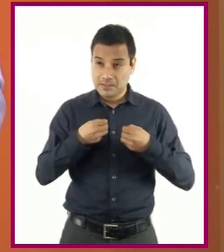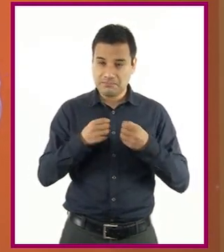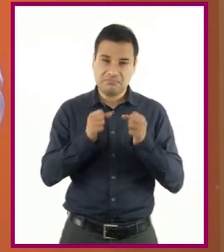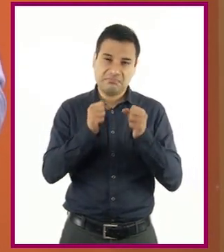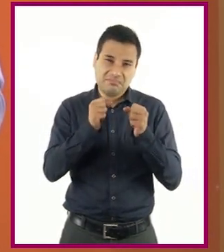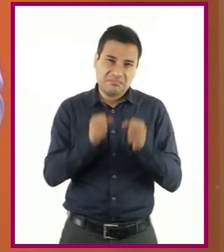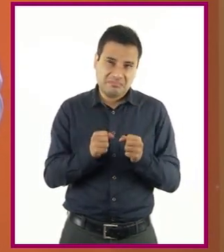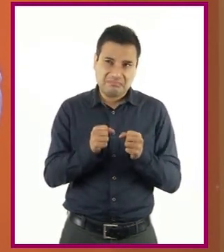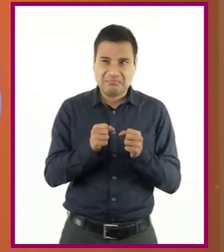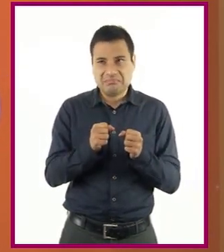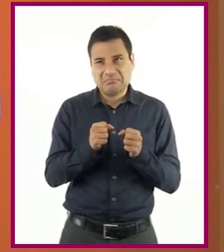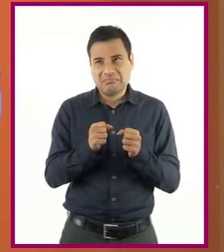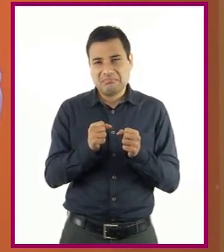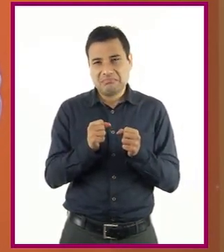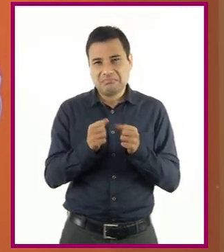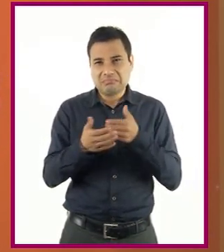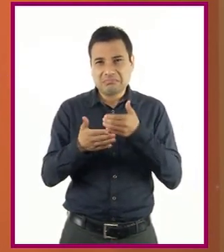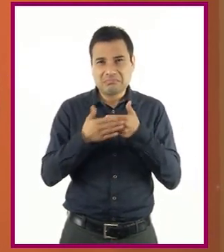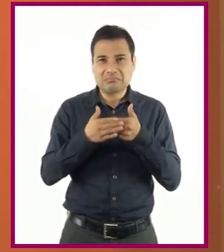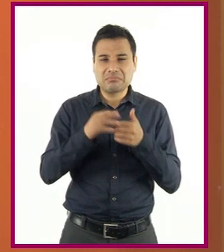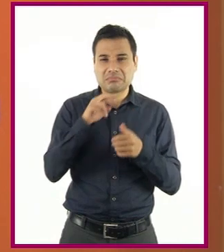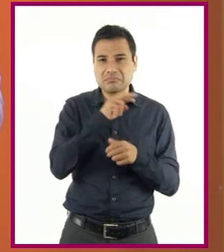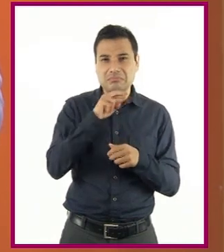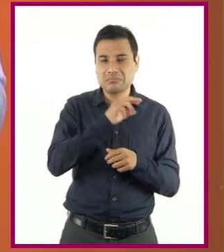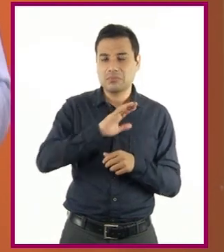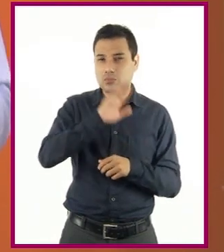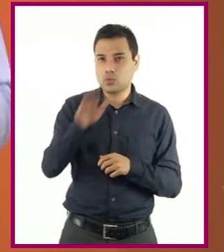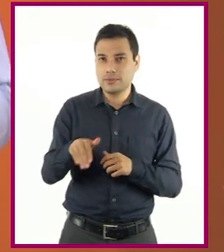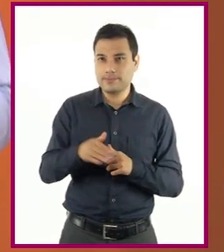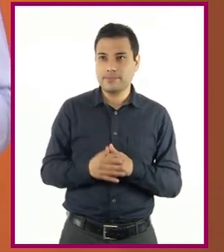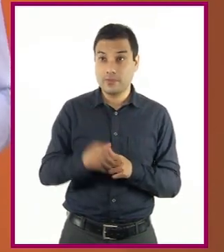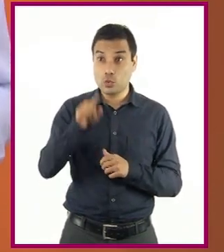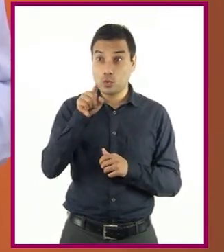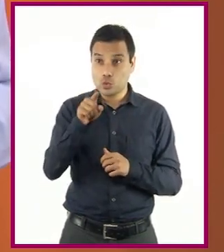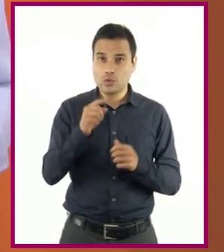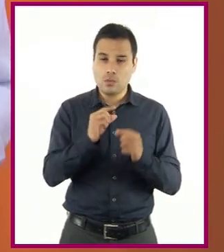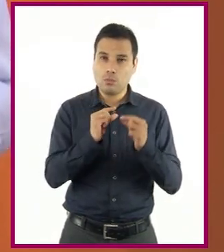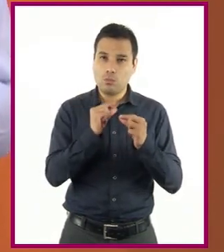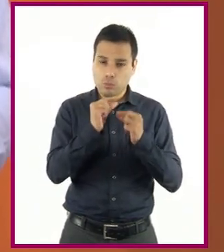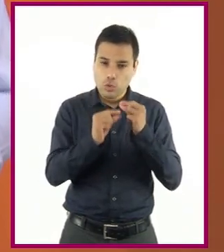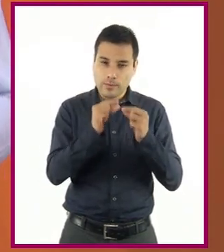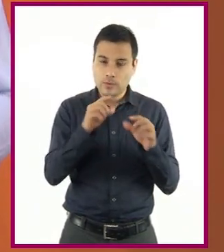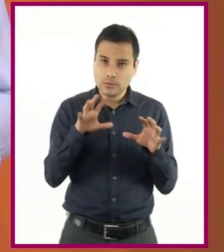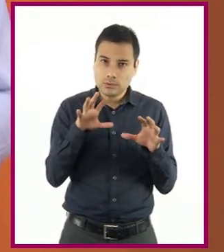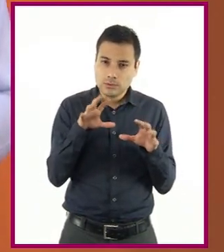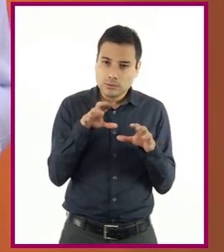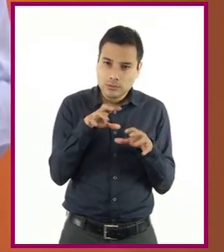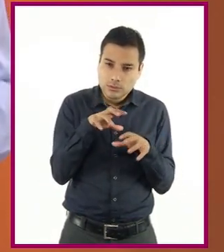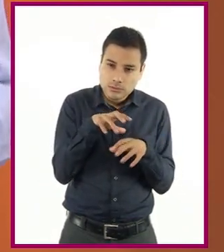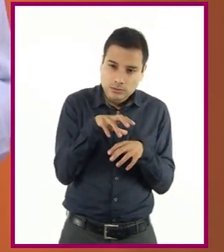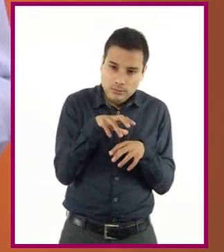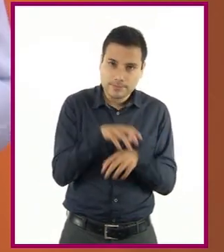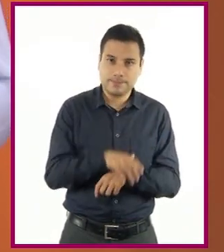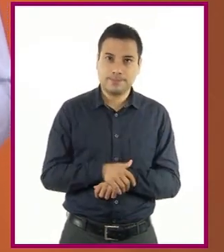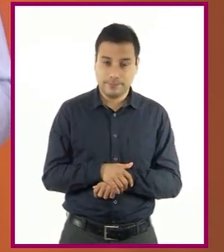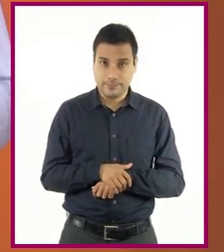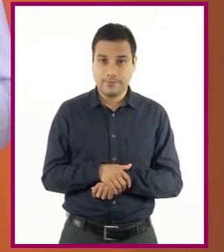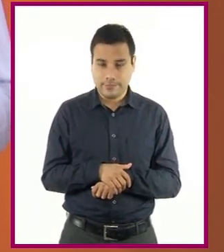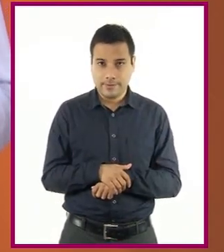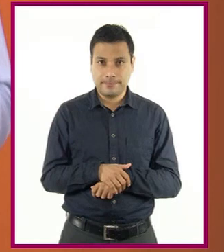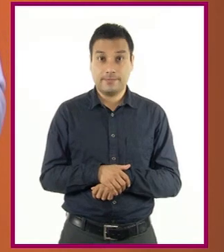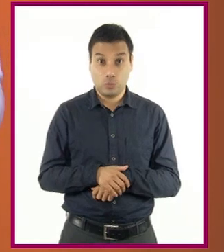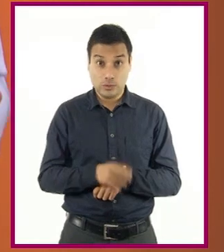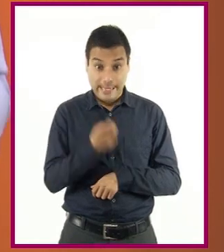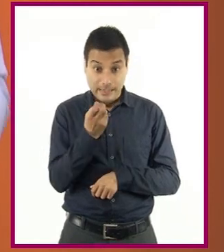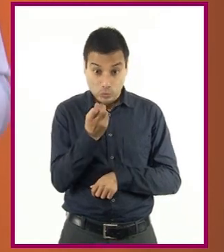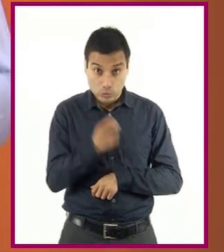alcanzaría un par de años, además de que la limitación de su movimiento aumentaría considerablemente. Sin embargo, esta